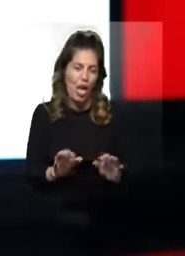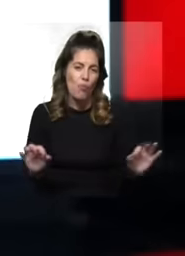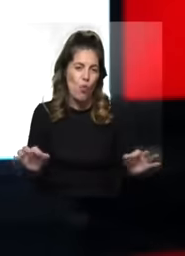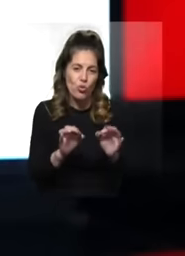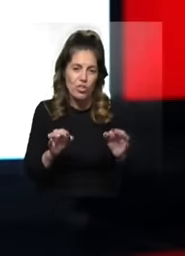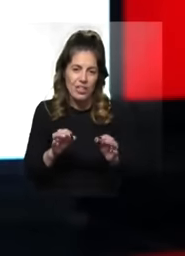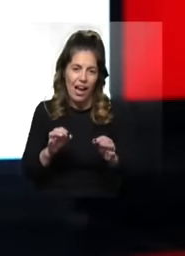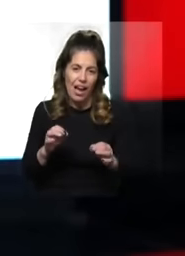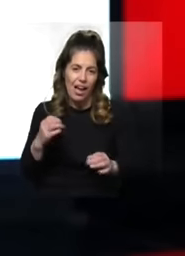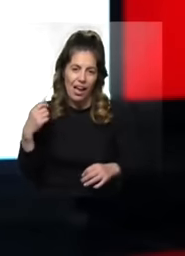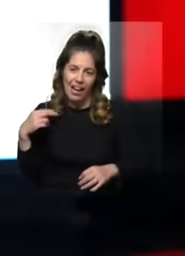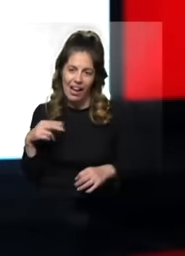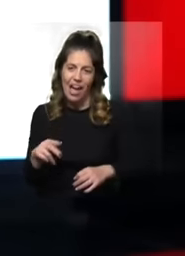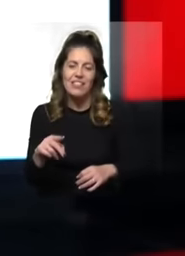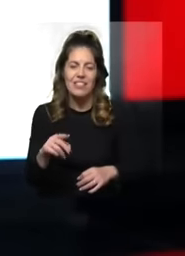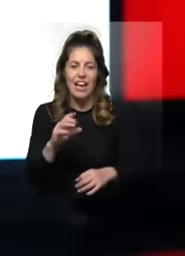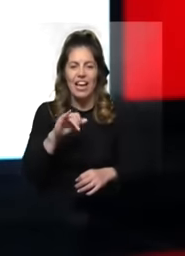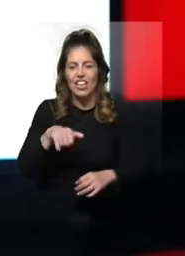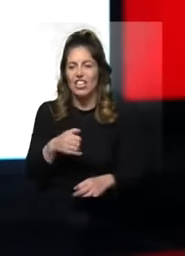jazz. Así que